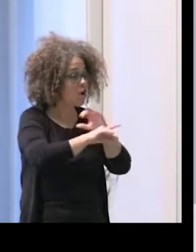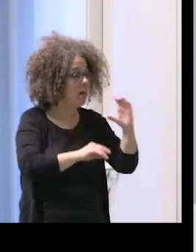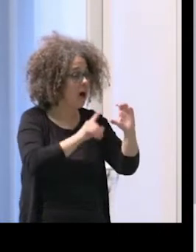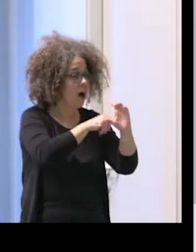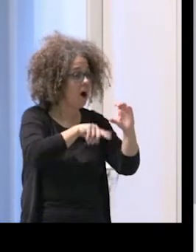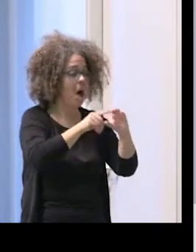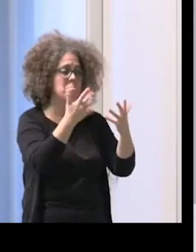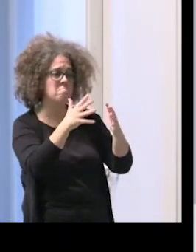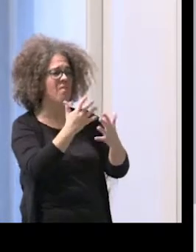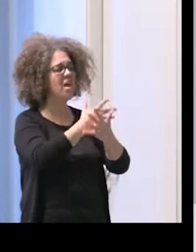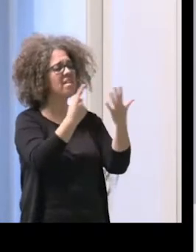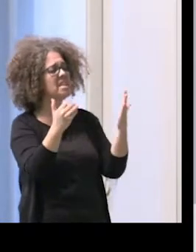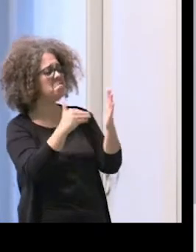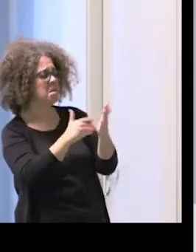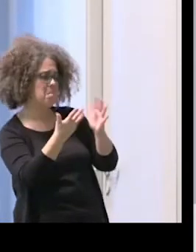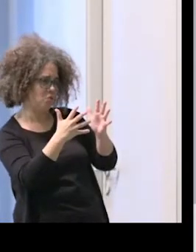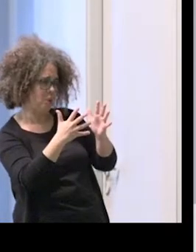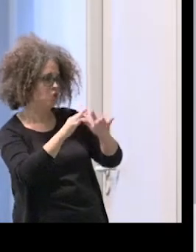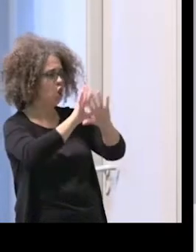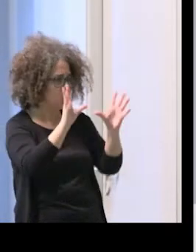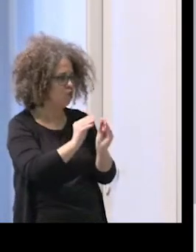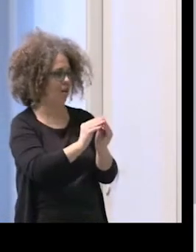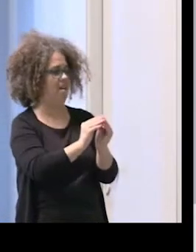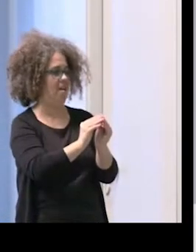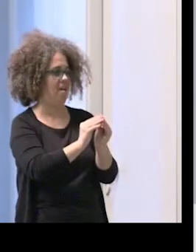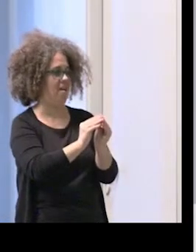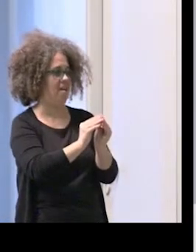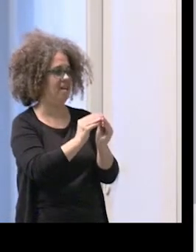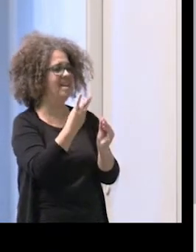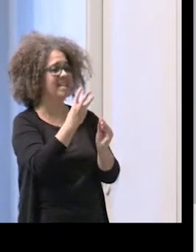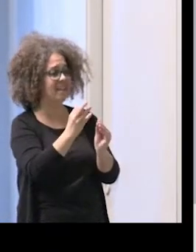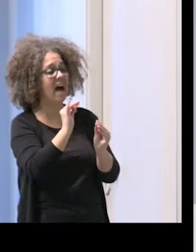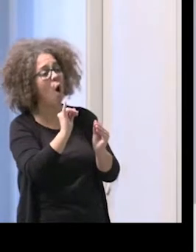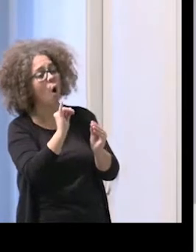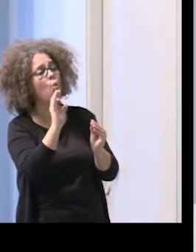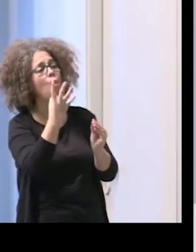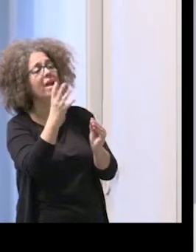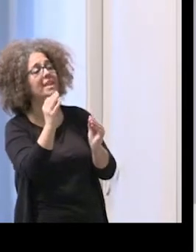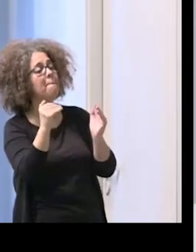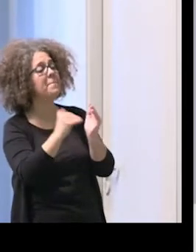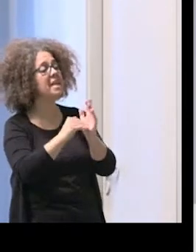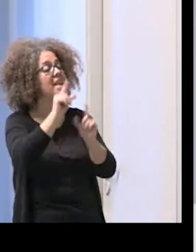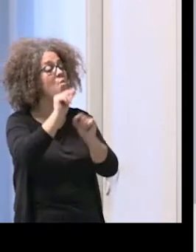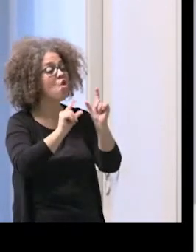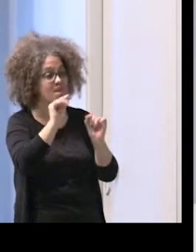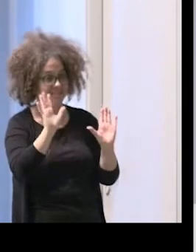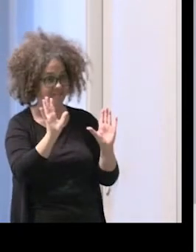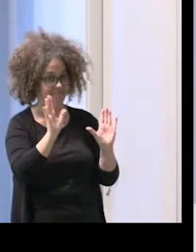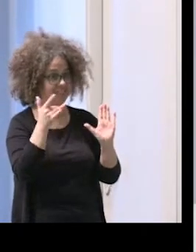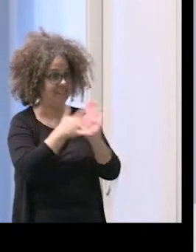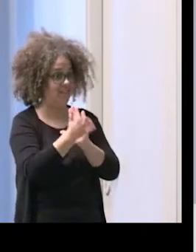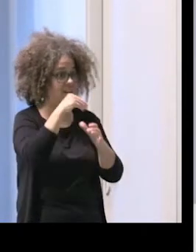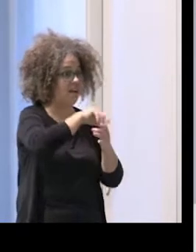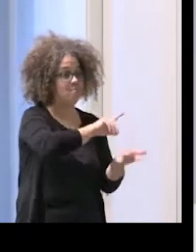aproximadamente 16.000 células ciliadas y de 30 a 40.000 neuronas. Entonces, si tenemos que producir estas células en el